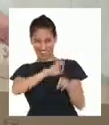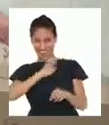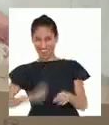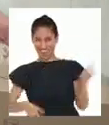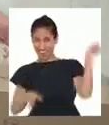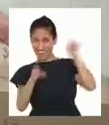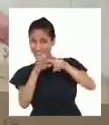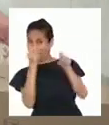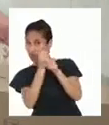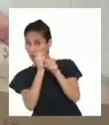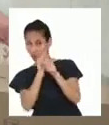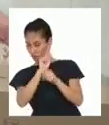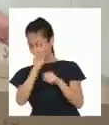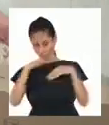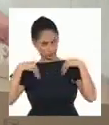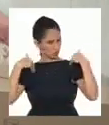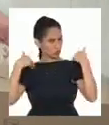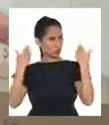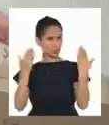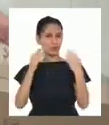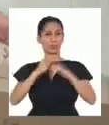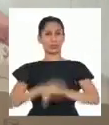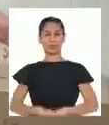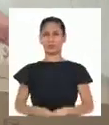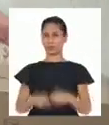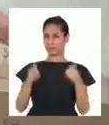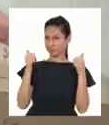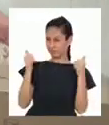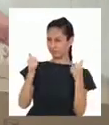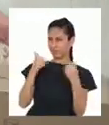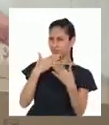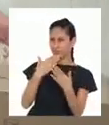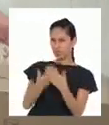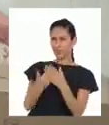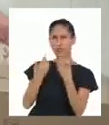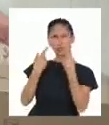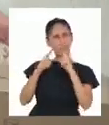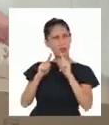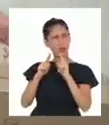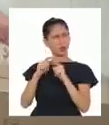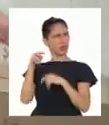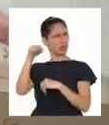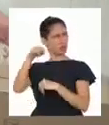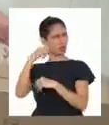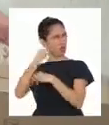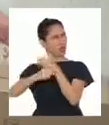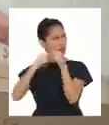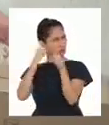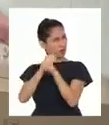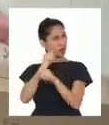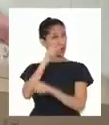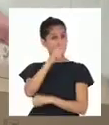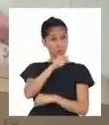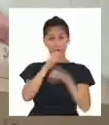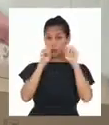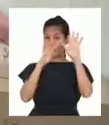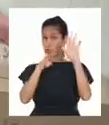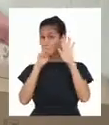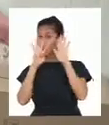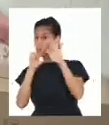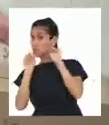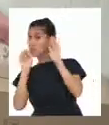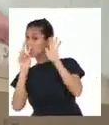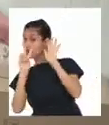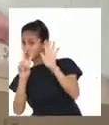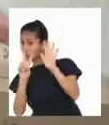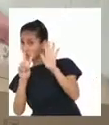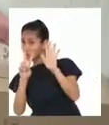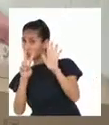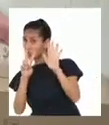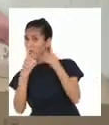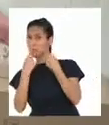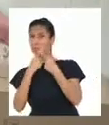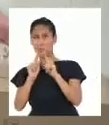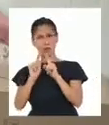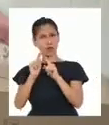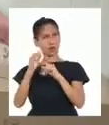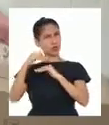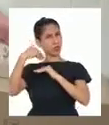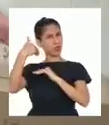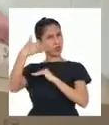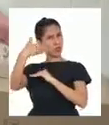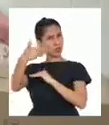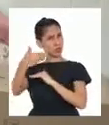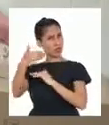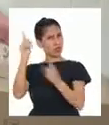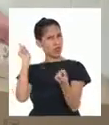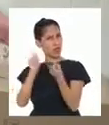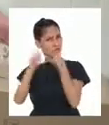Gracias, Gugliana. Pero si eso recién sucedió en 1997, ¿qué grandes cambios se hicieron en